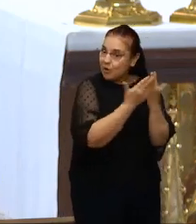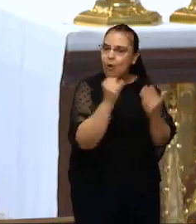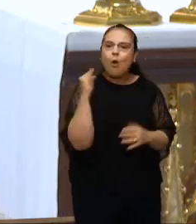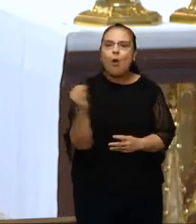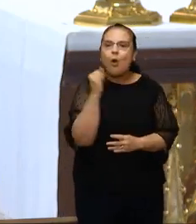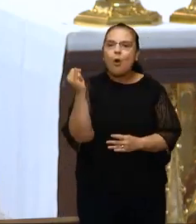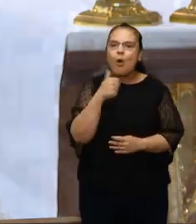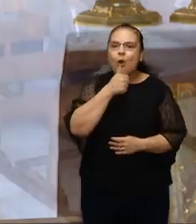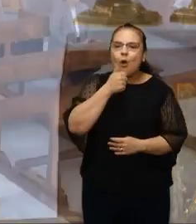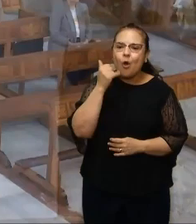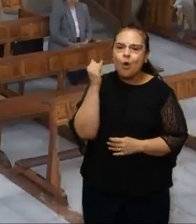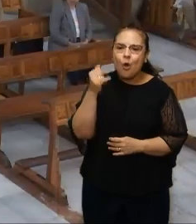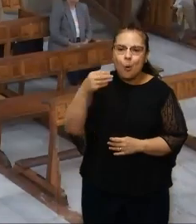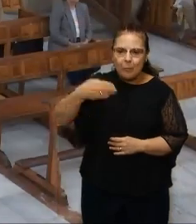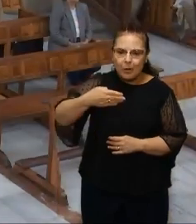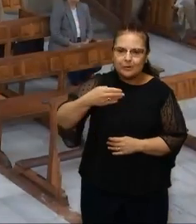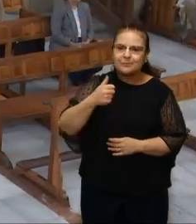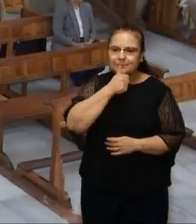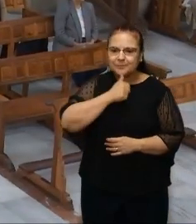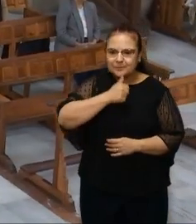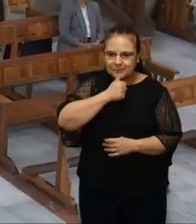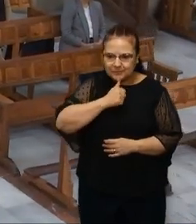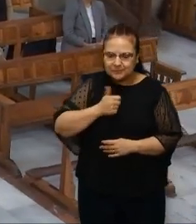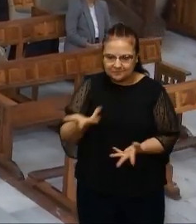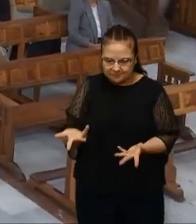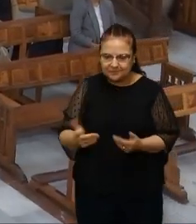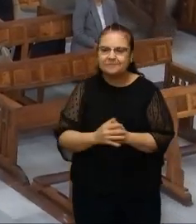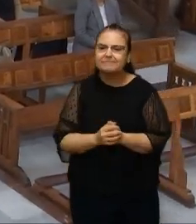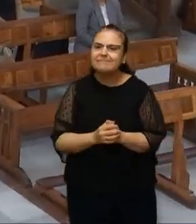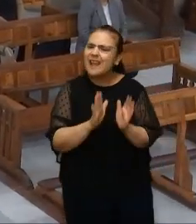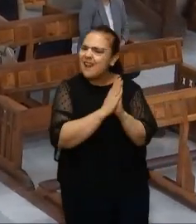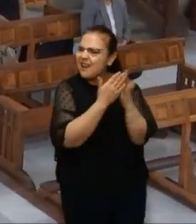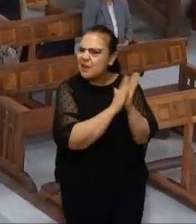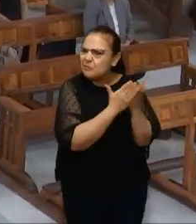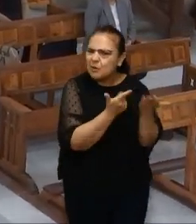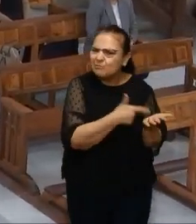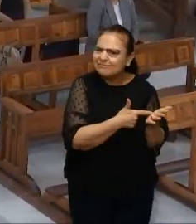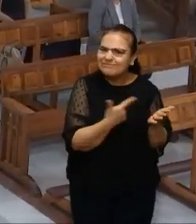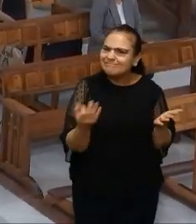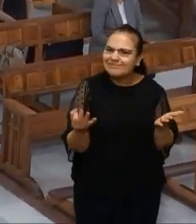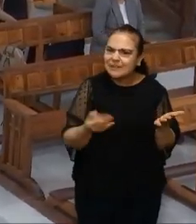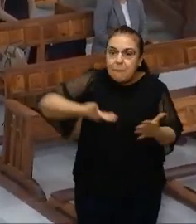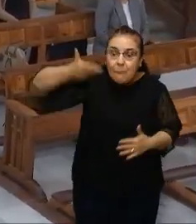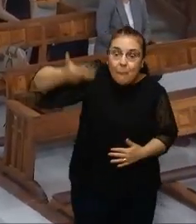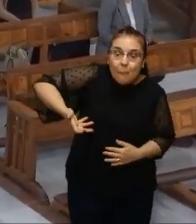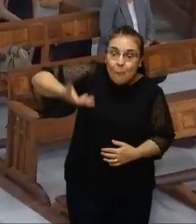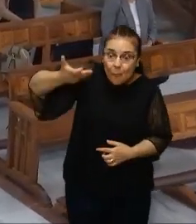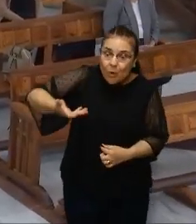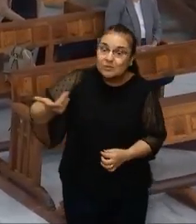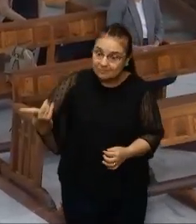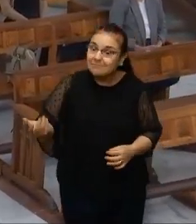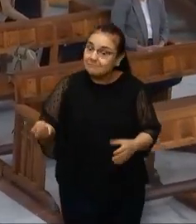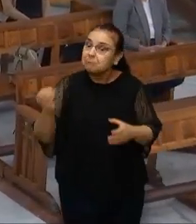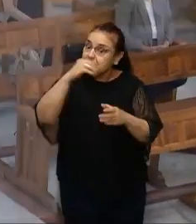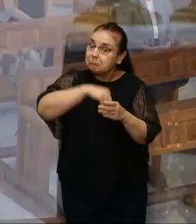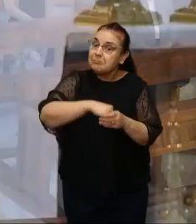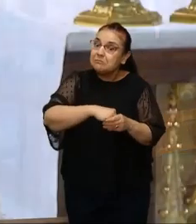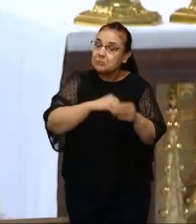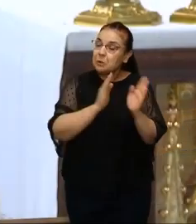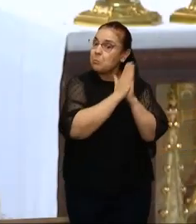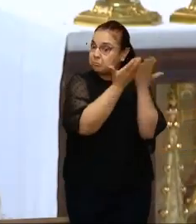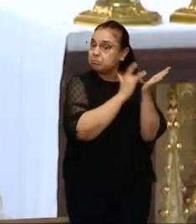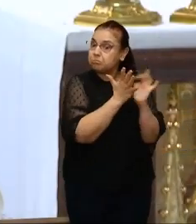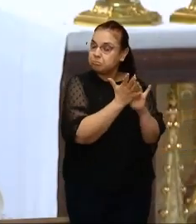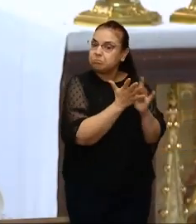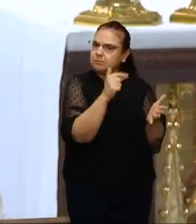leer durante estos días. El libro de Job es un libro muy importante dentro de la Biblia y nos plantea una